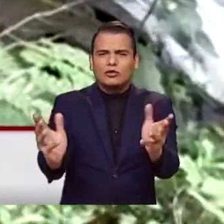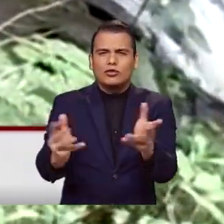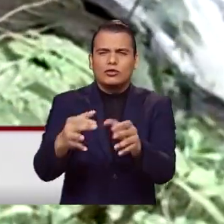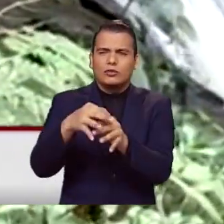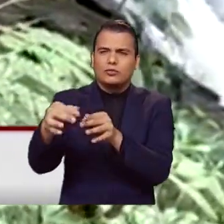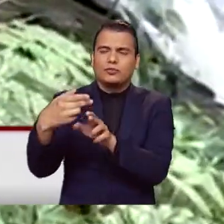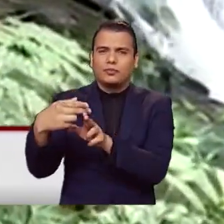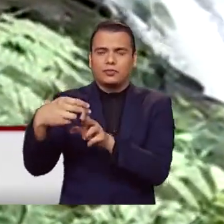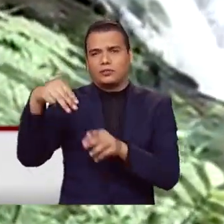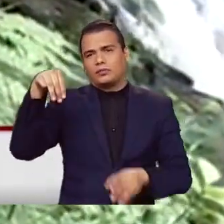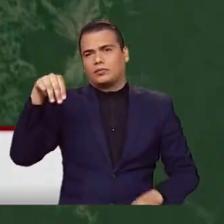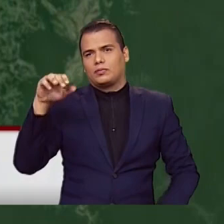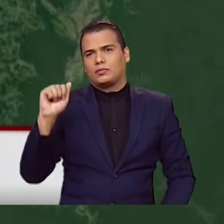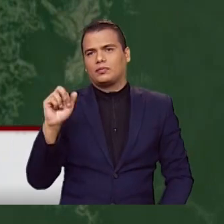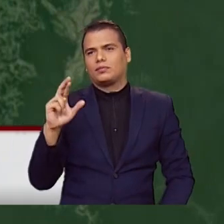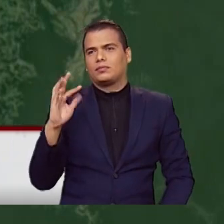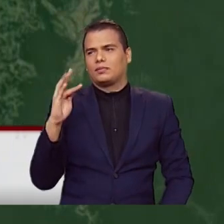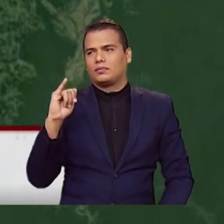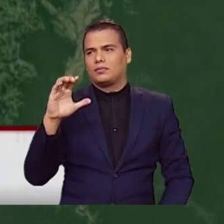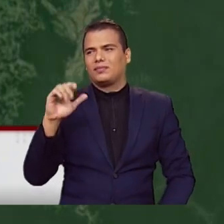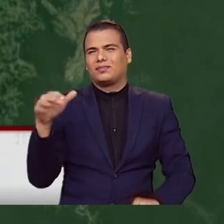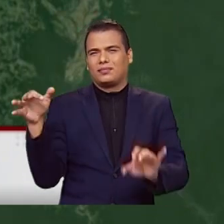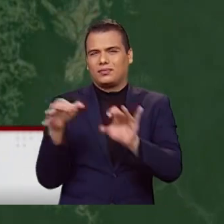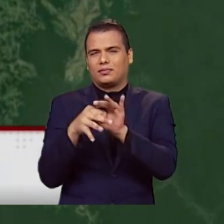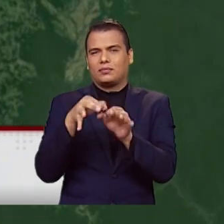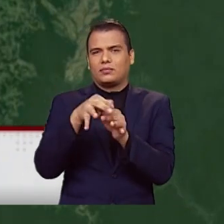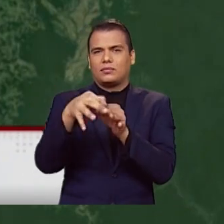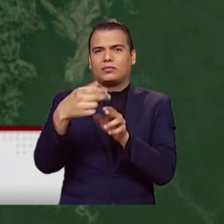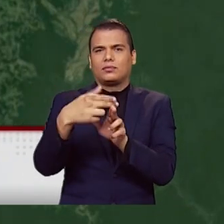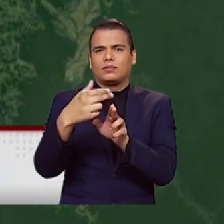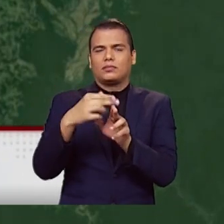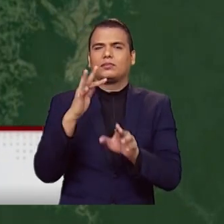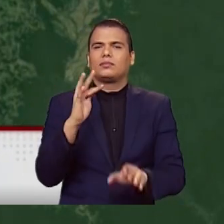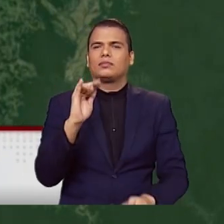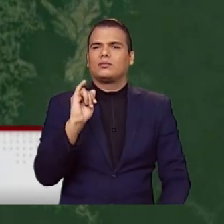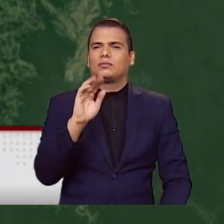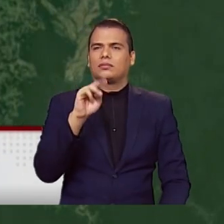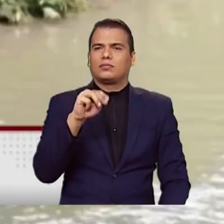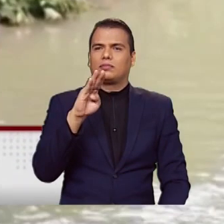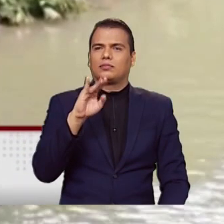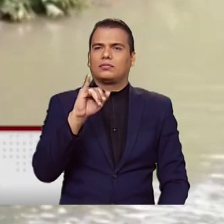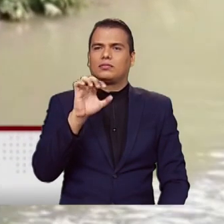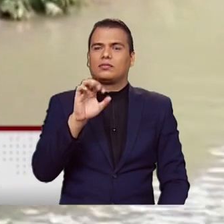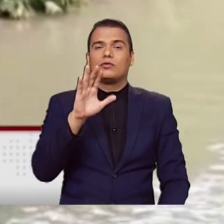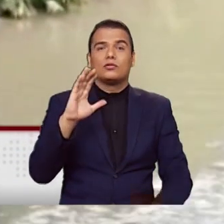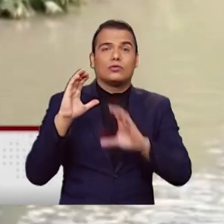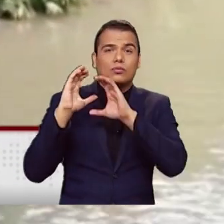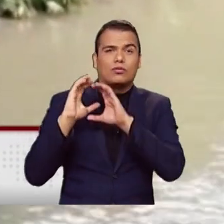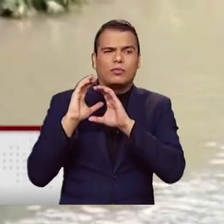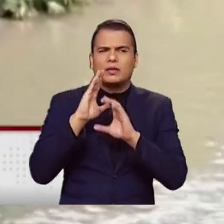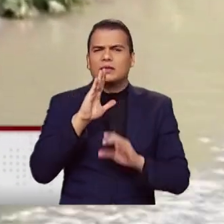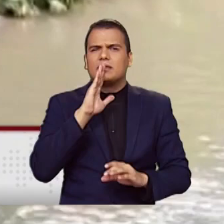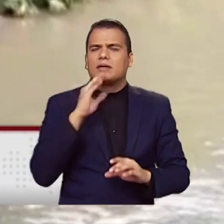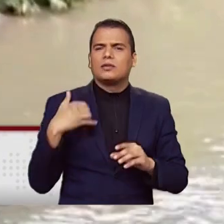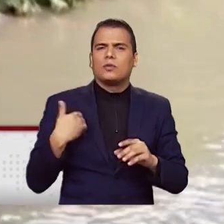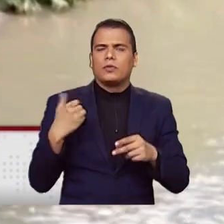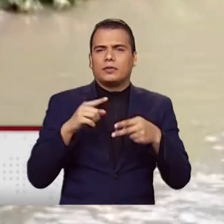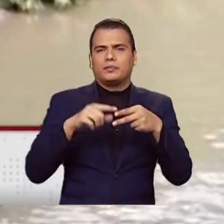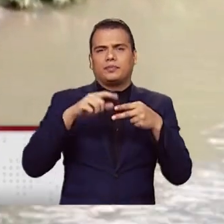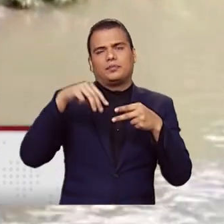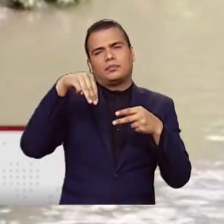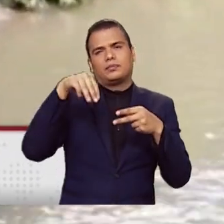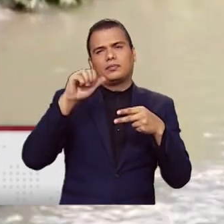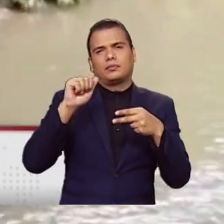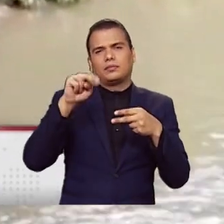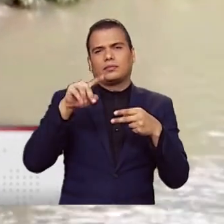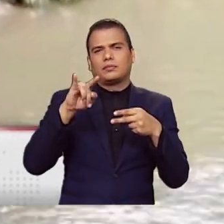del municipio de Timbío, límites con Popayán. Los menores fueron identificados como Manuel Sebastián